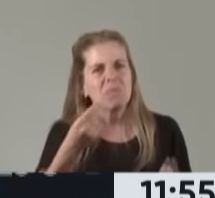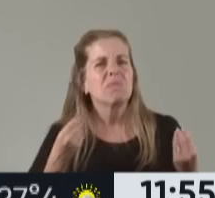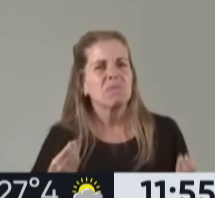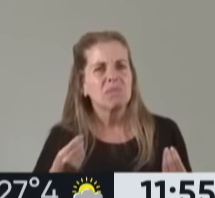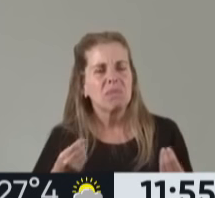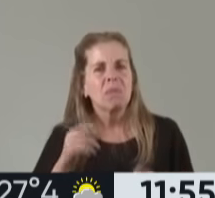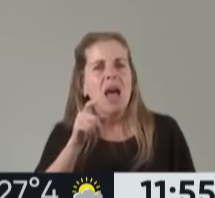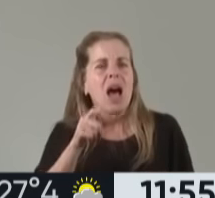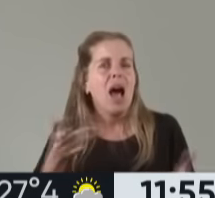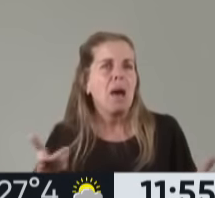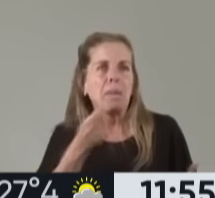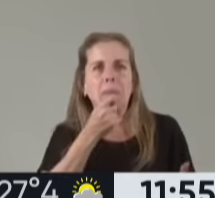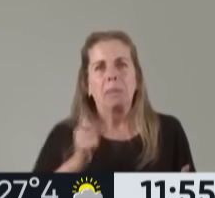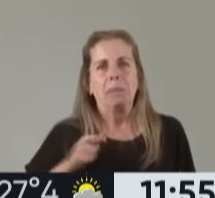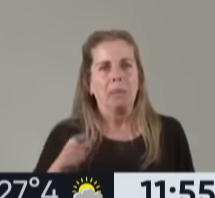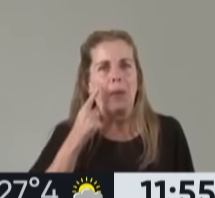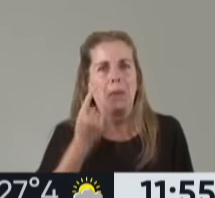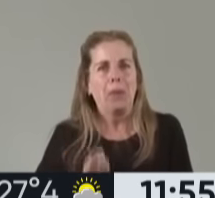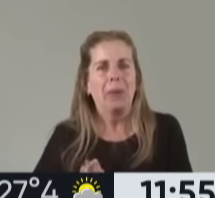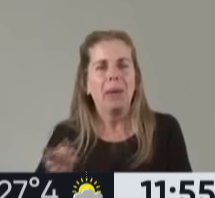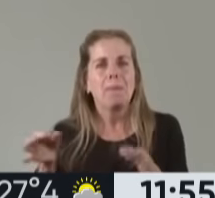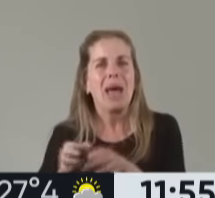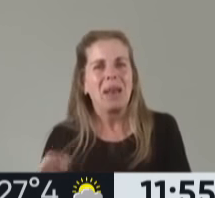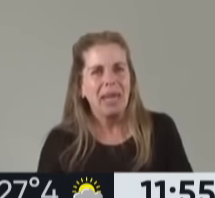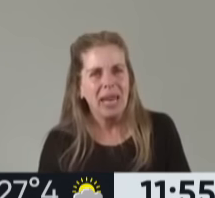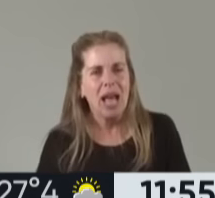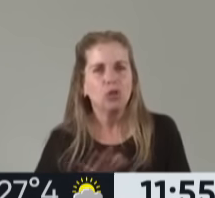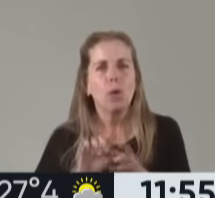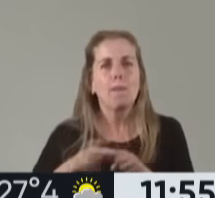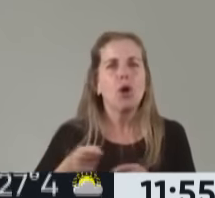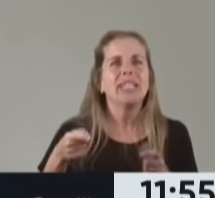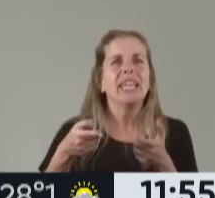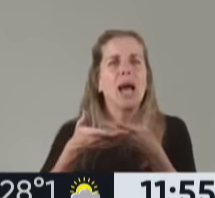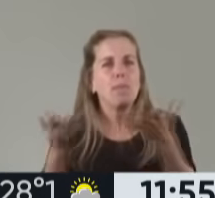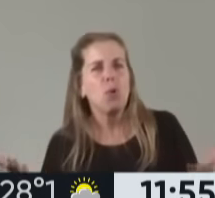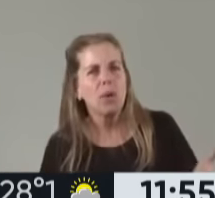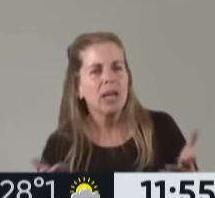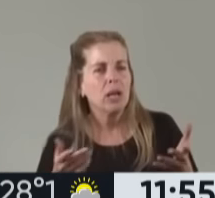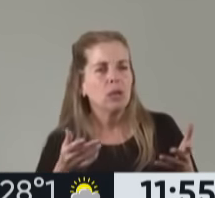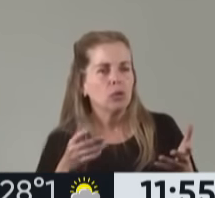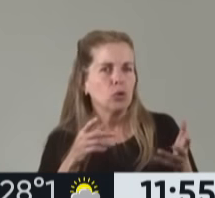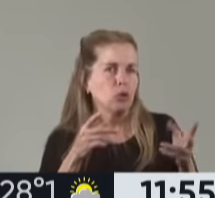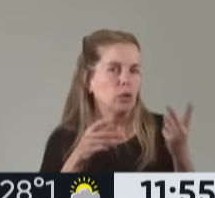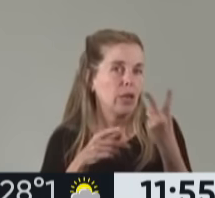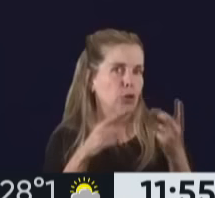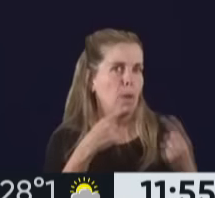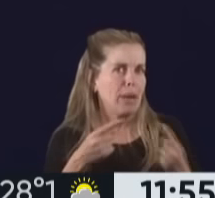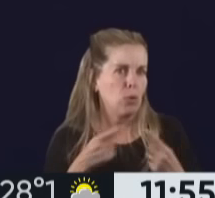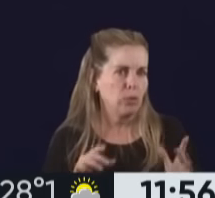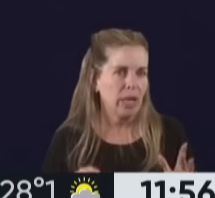una política pública? ¿Se vuelve a los 90 con una suerte de política de seducción? Bueno, son las dos consultas que le quería hacer.